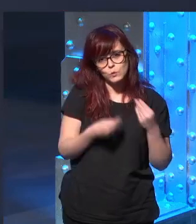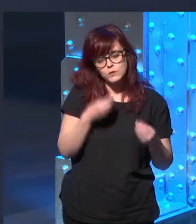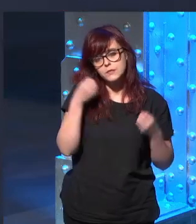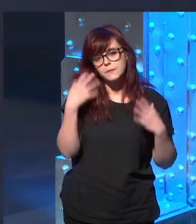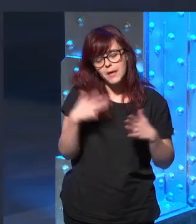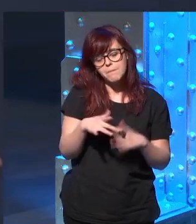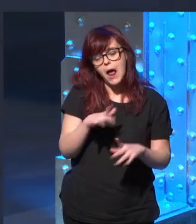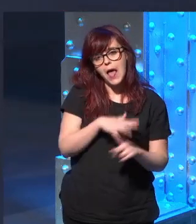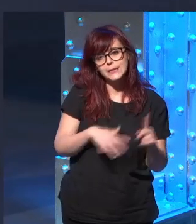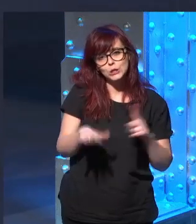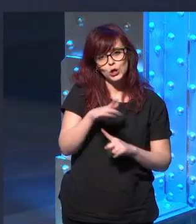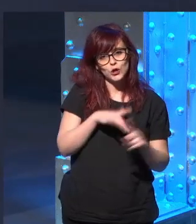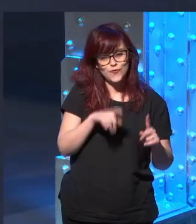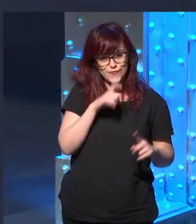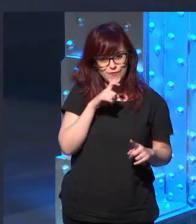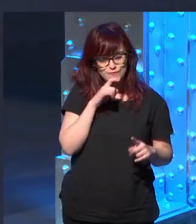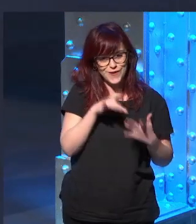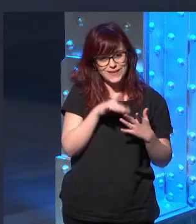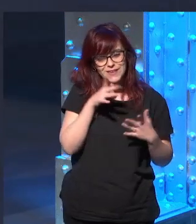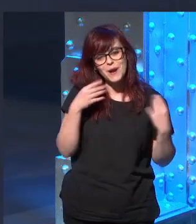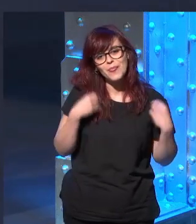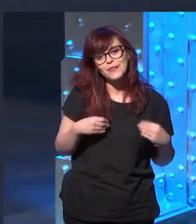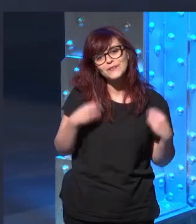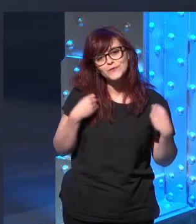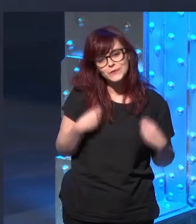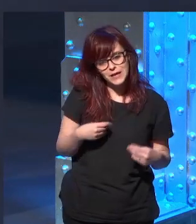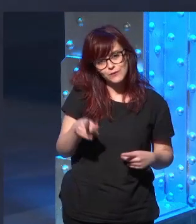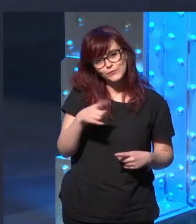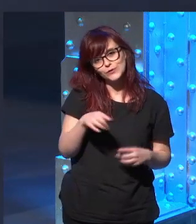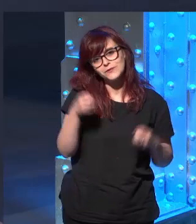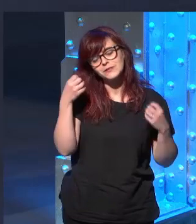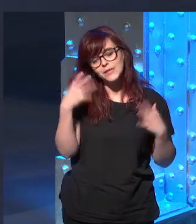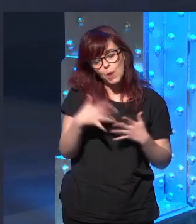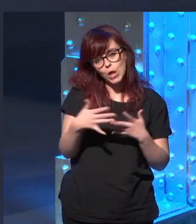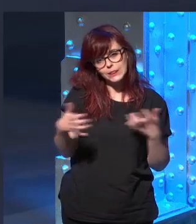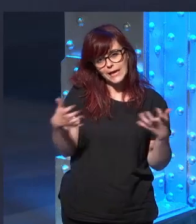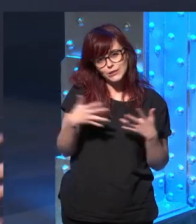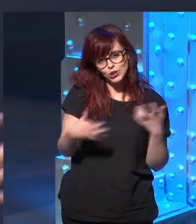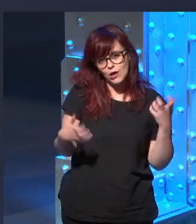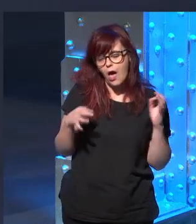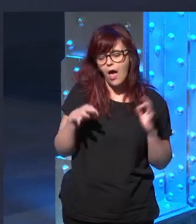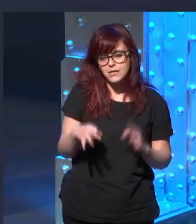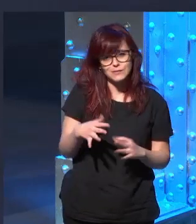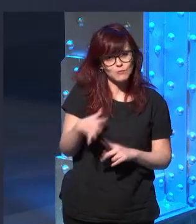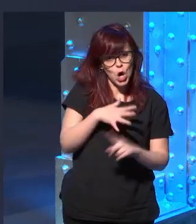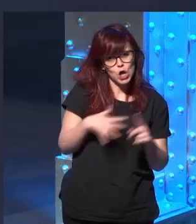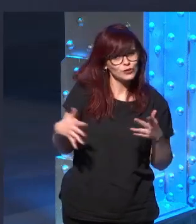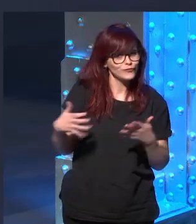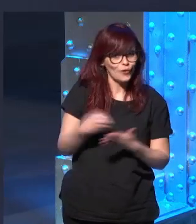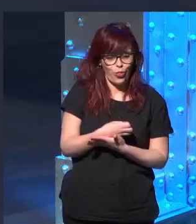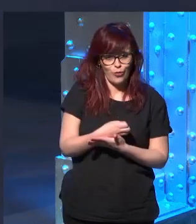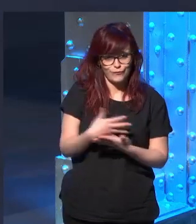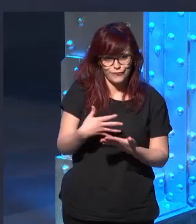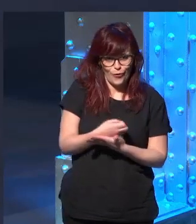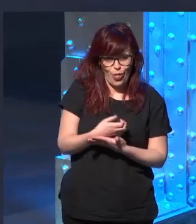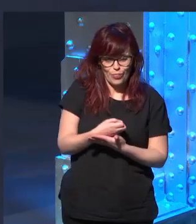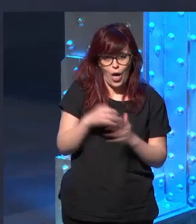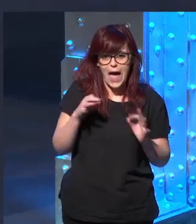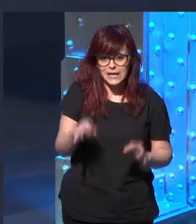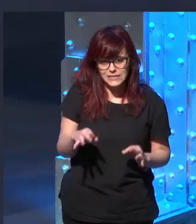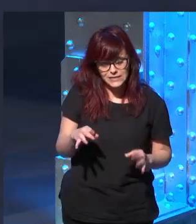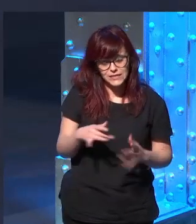que tienen alrededor y de todo lo que puede formar parte de un texto, que es todo. Absolutamente todo, de alguna manera,